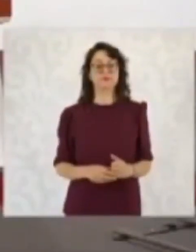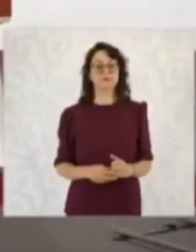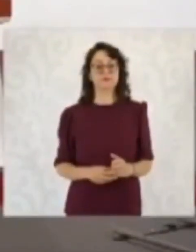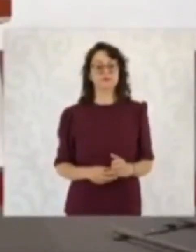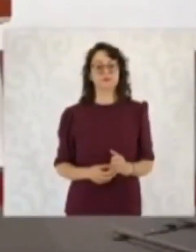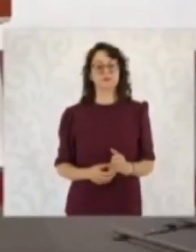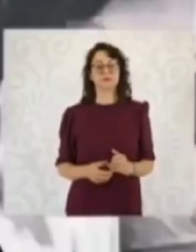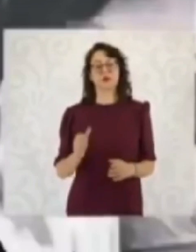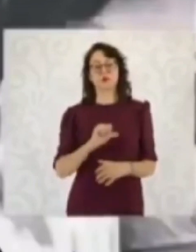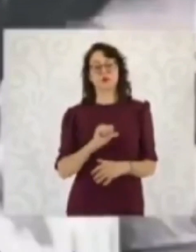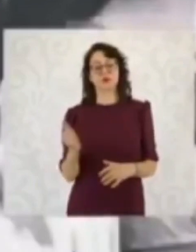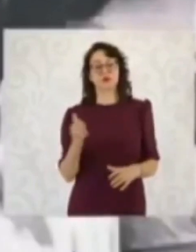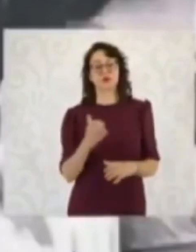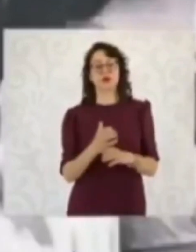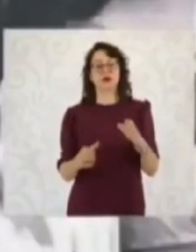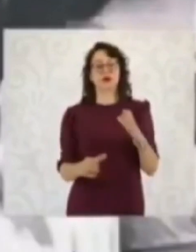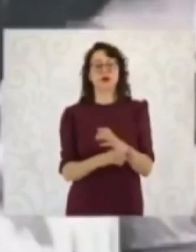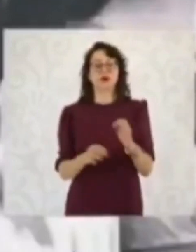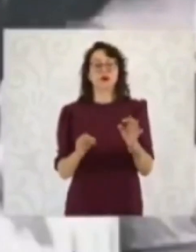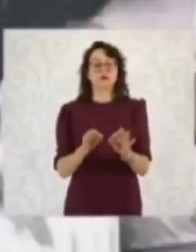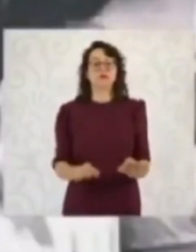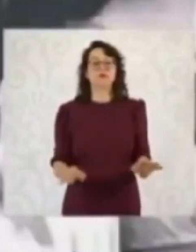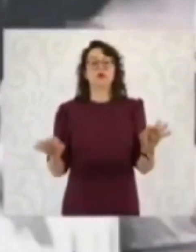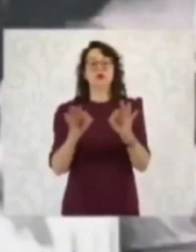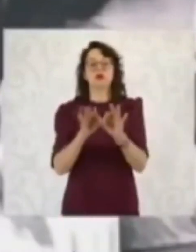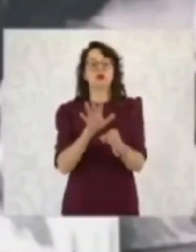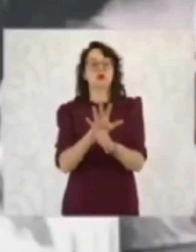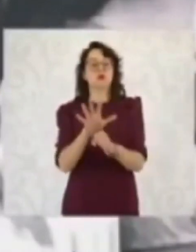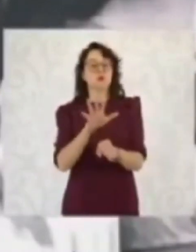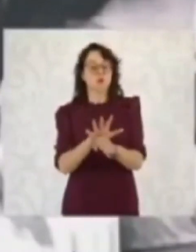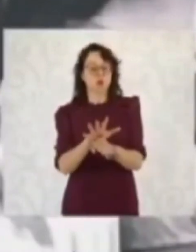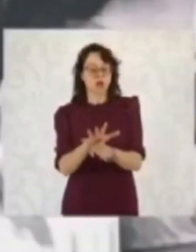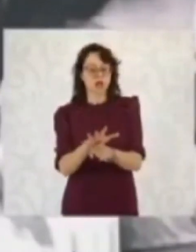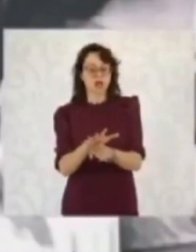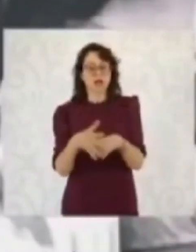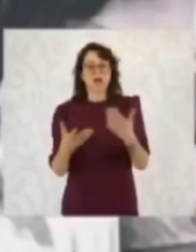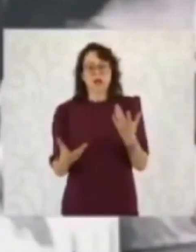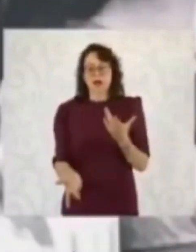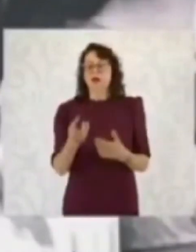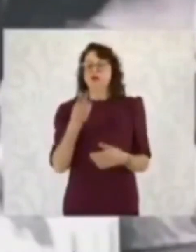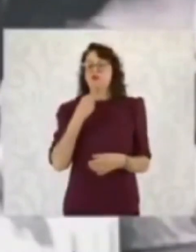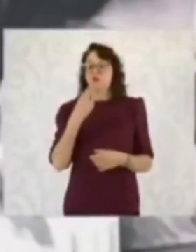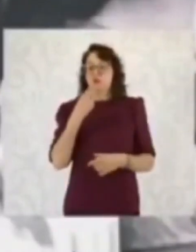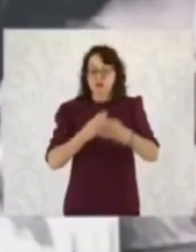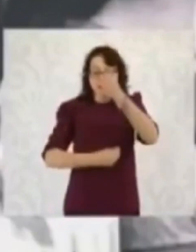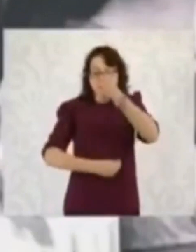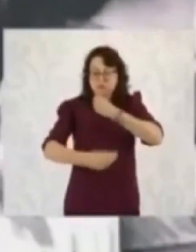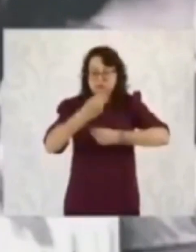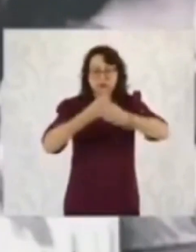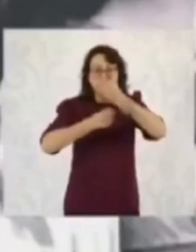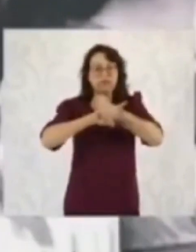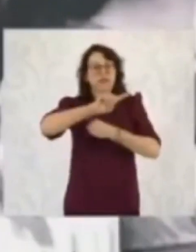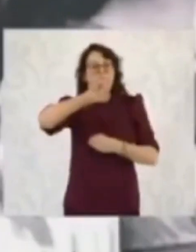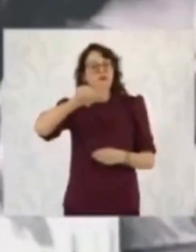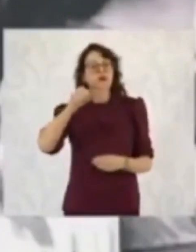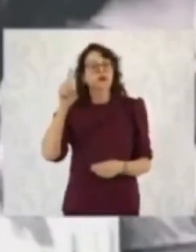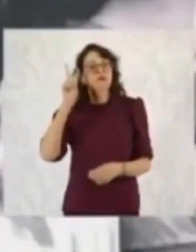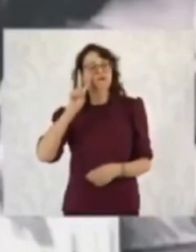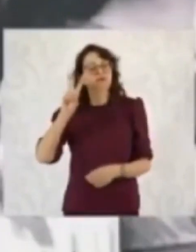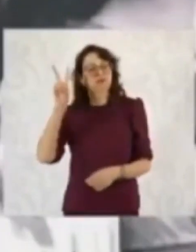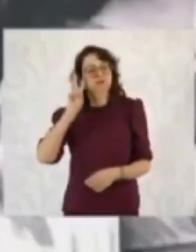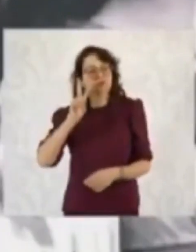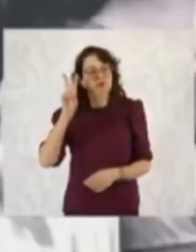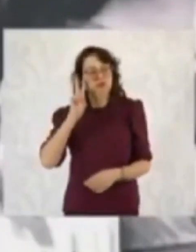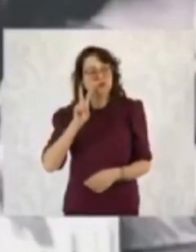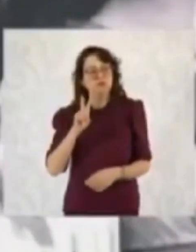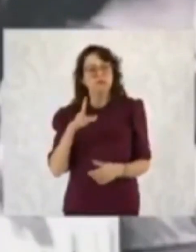Otra cosa muy importante es por qué se produce la adicción al consumo de azúcar. Y se